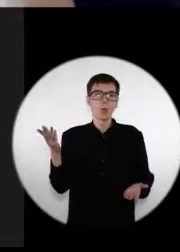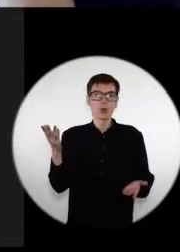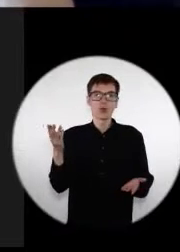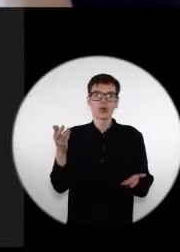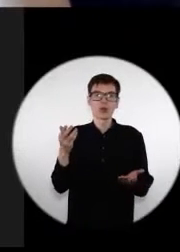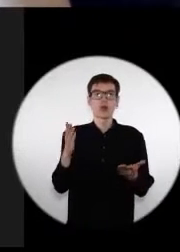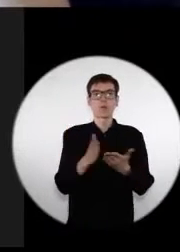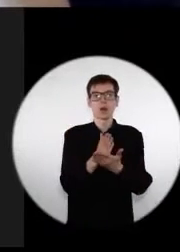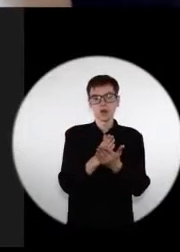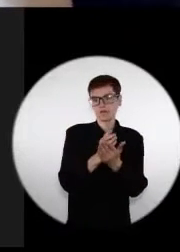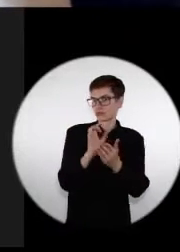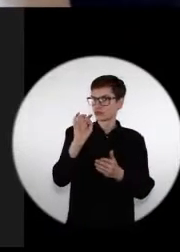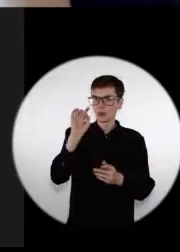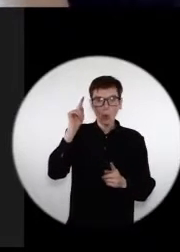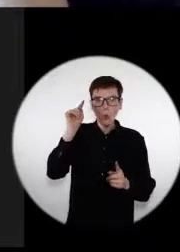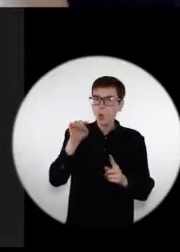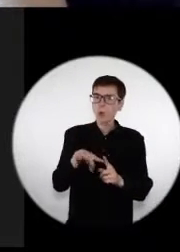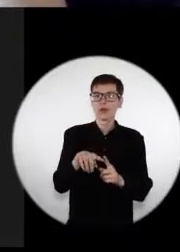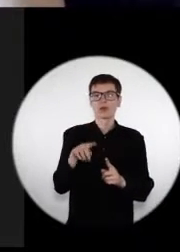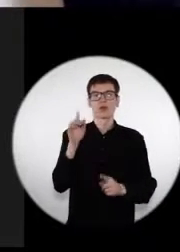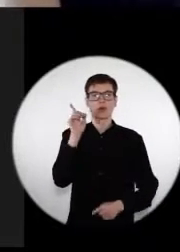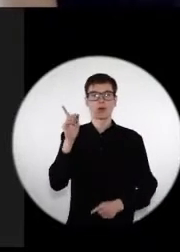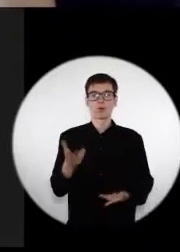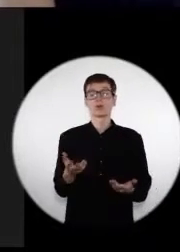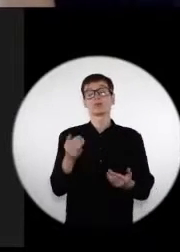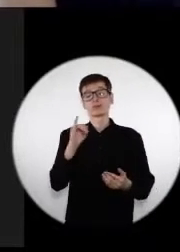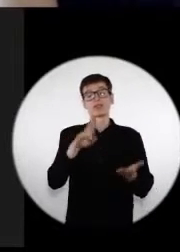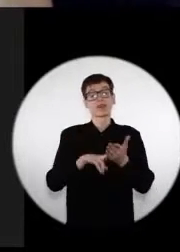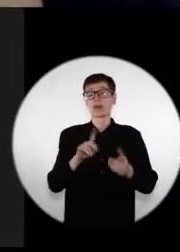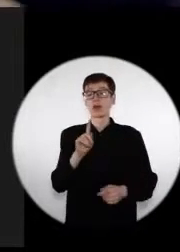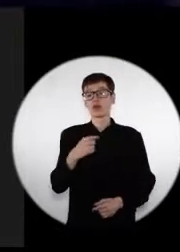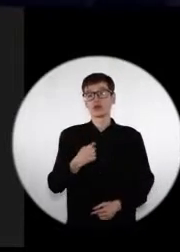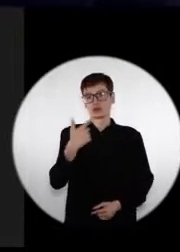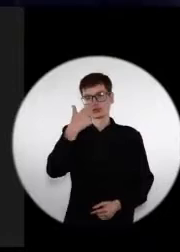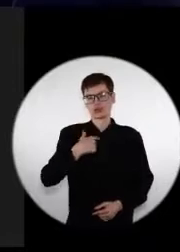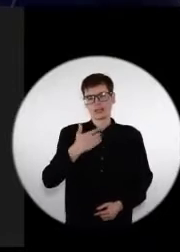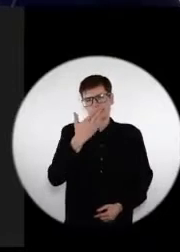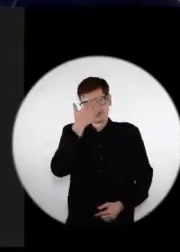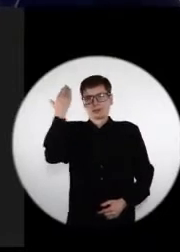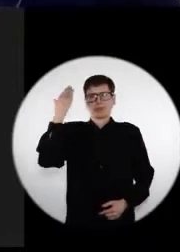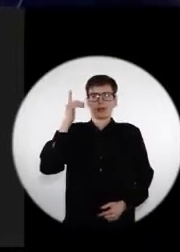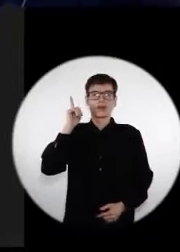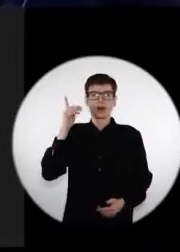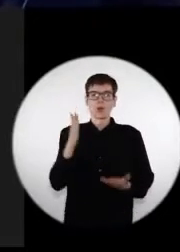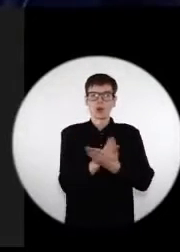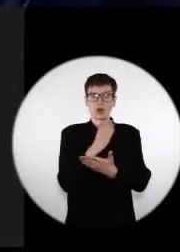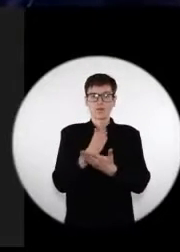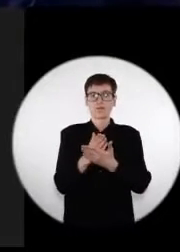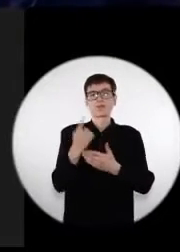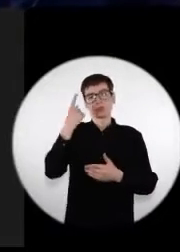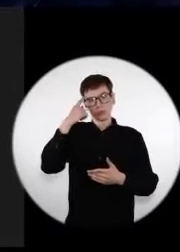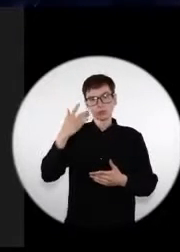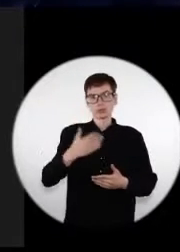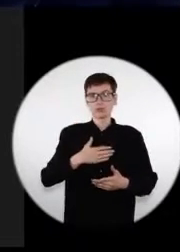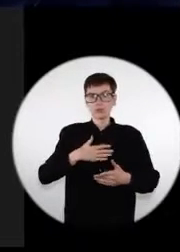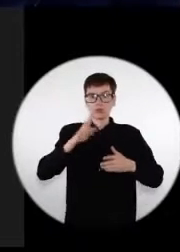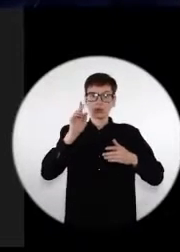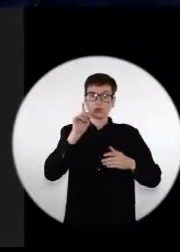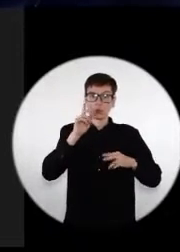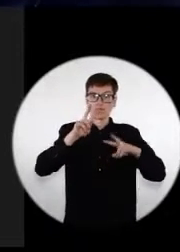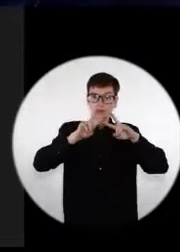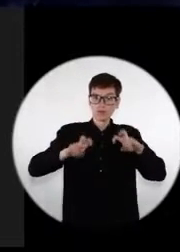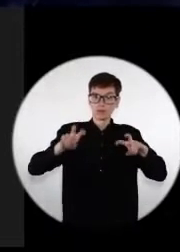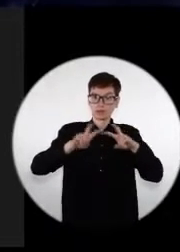que se evite solamente exclusivamente en un formato de audio mira yo la verdad es que no soy experta pero